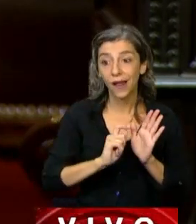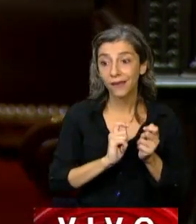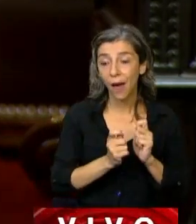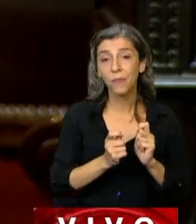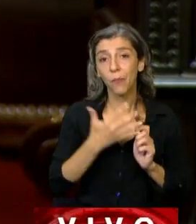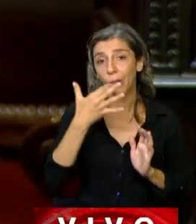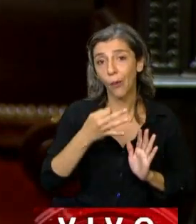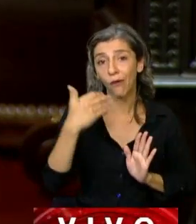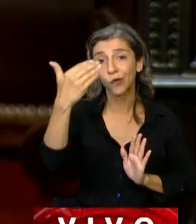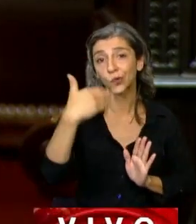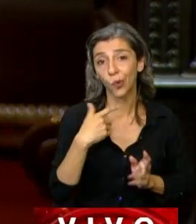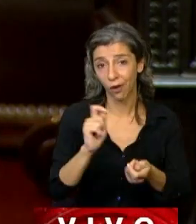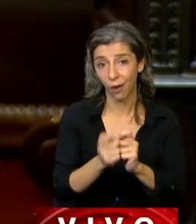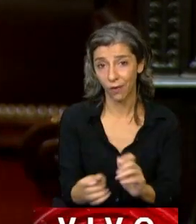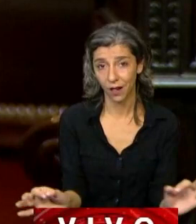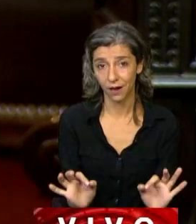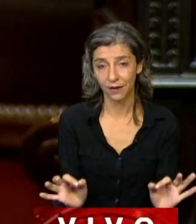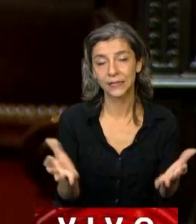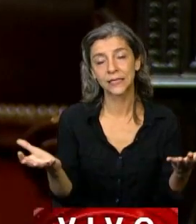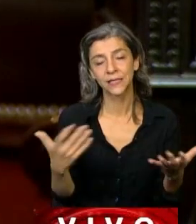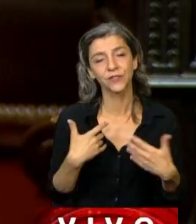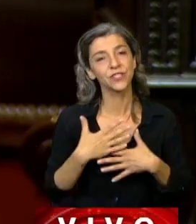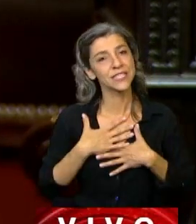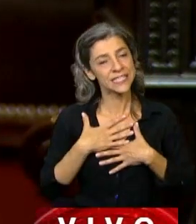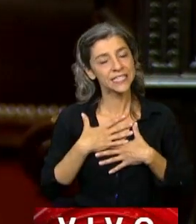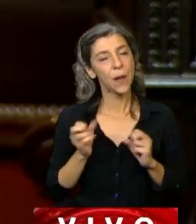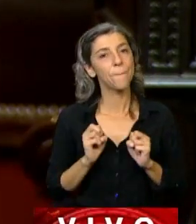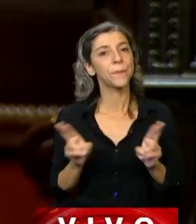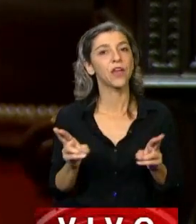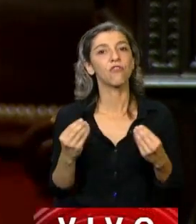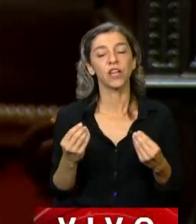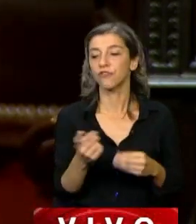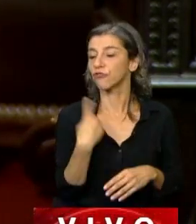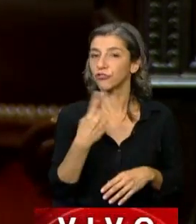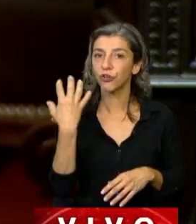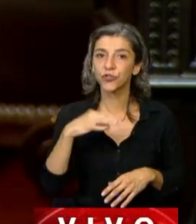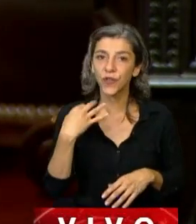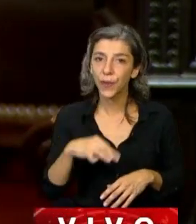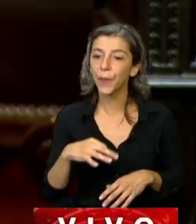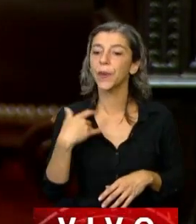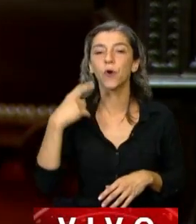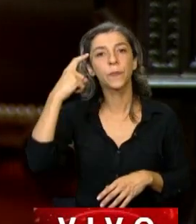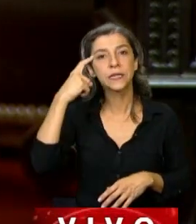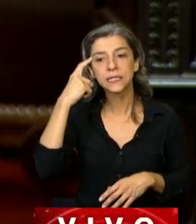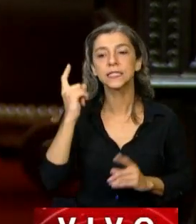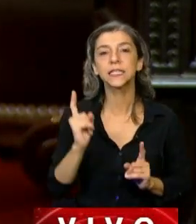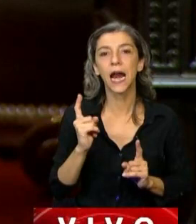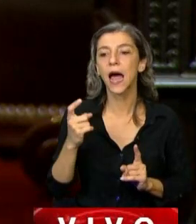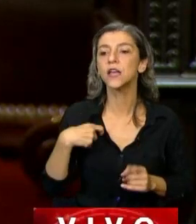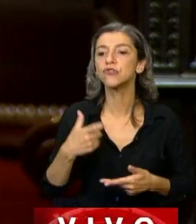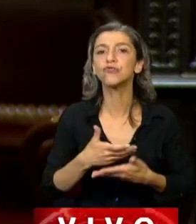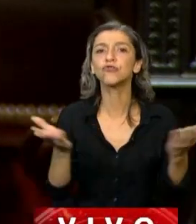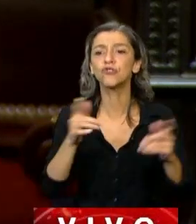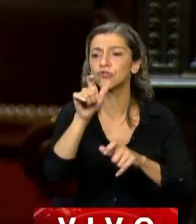peor, también hay que aceptar que hemos perdido la sensibilidad necesaria para mirar a los destinatarios de esas normas a la